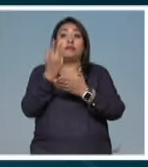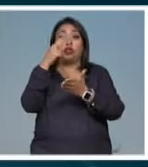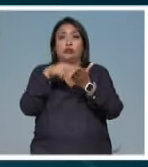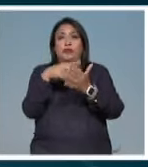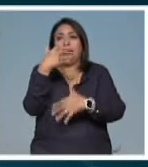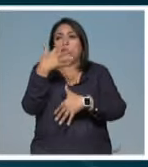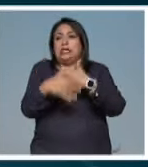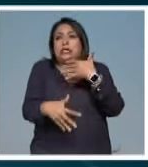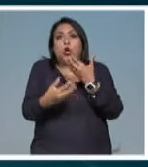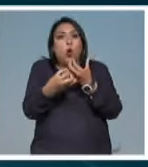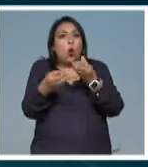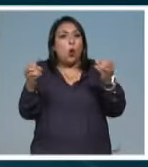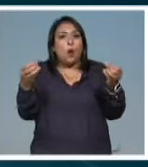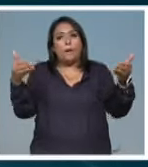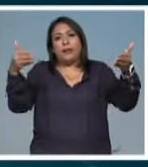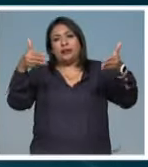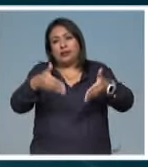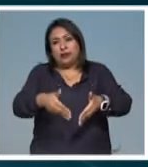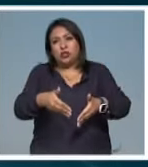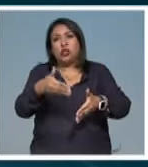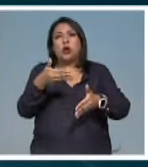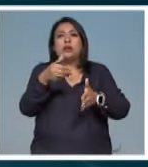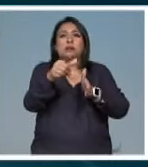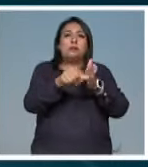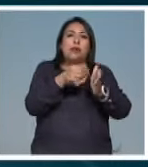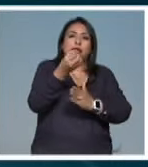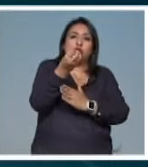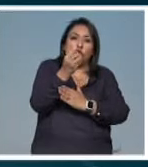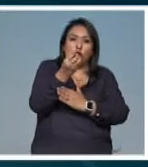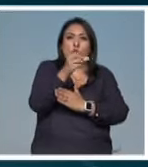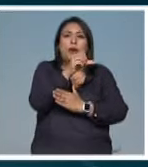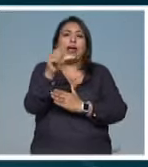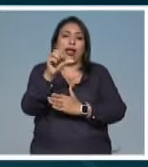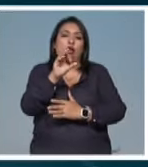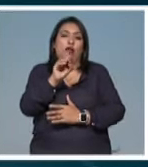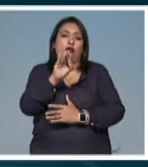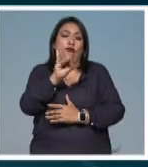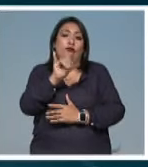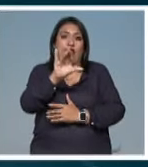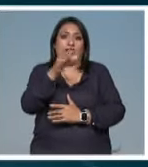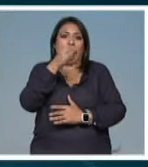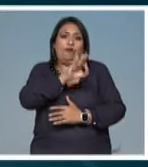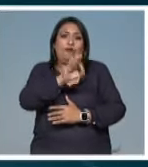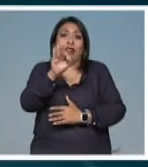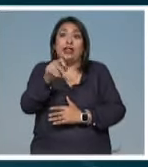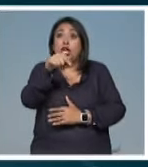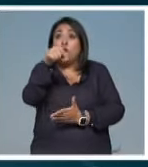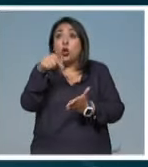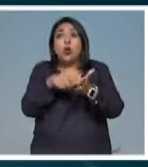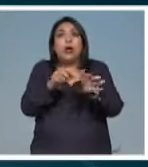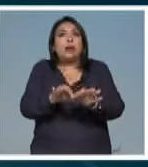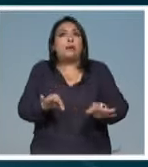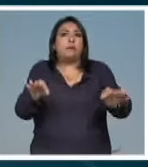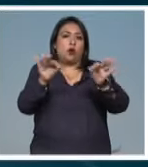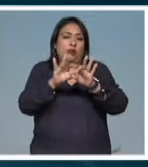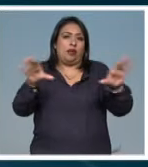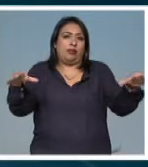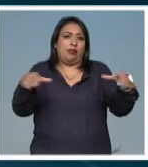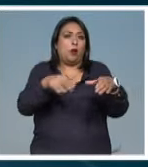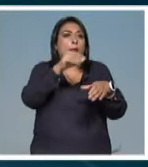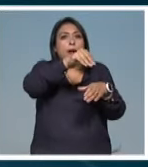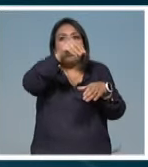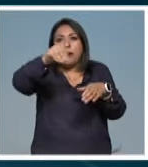no había presentaciones durante octubre en el marco del festival, y es una sede importantísima para el Circuito